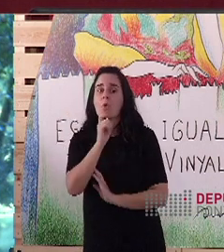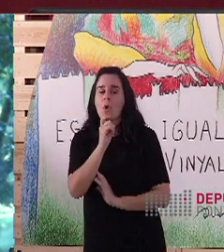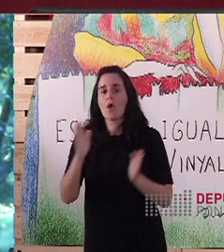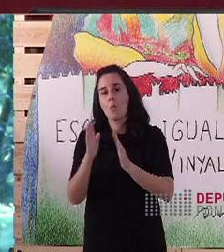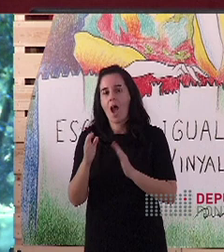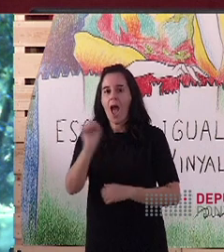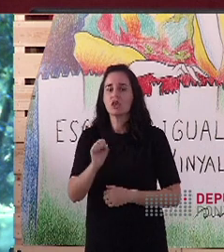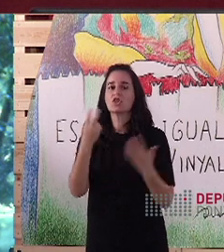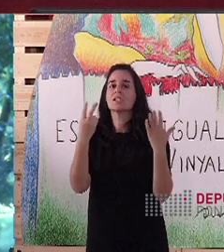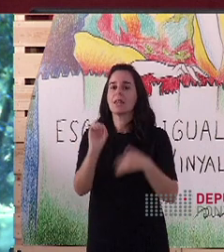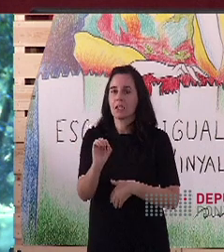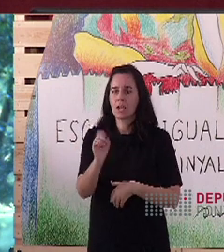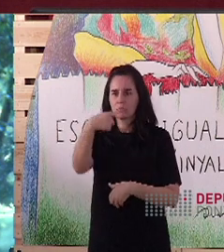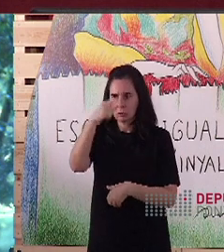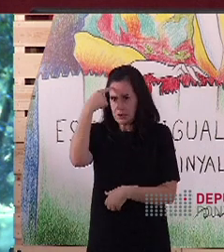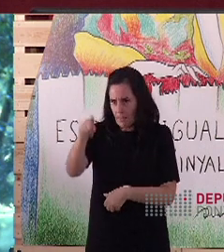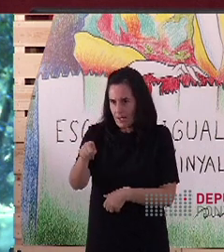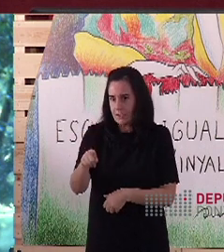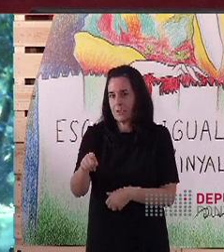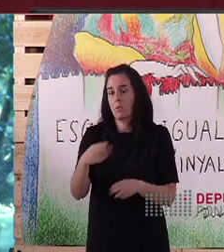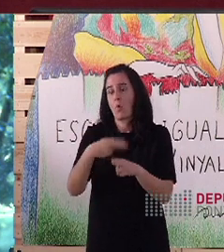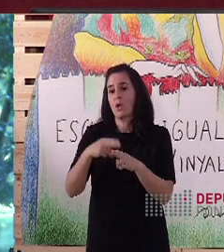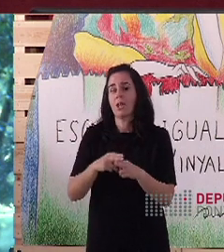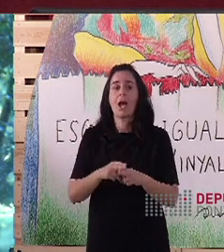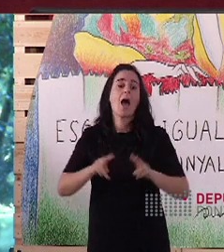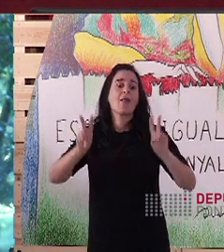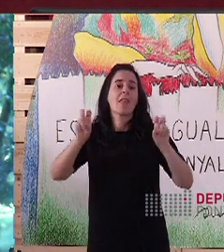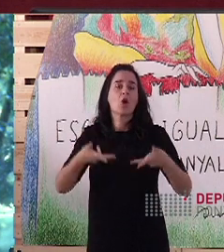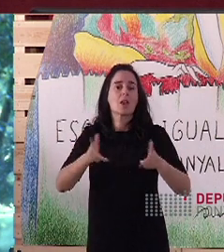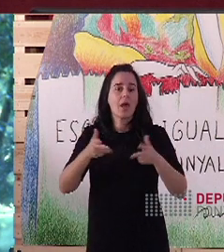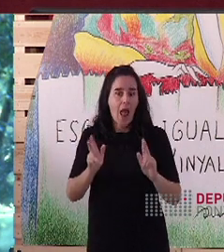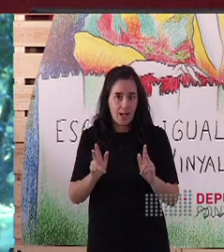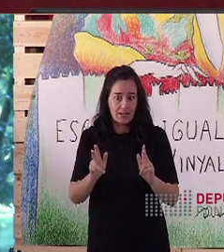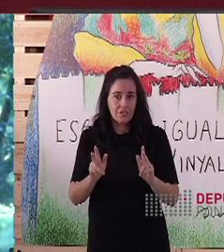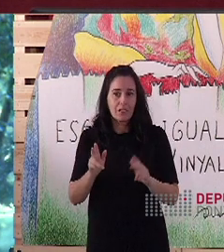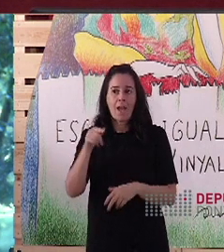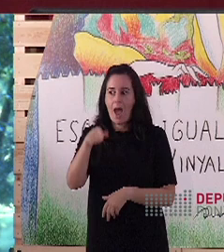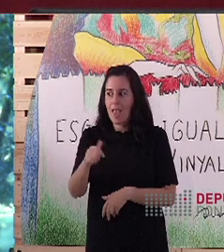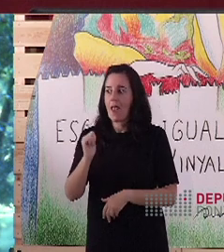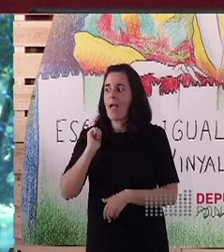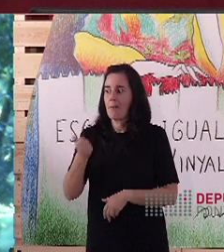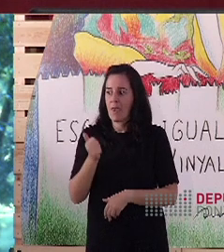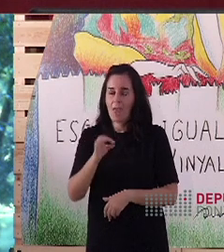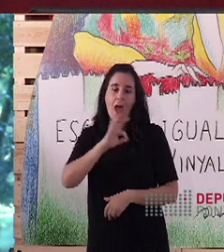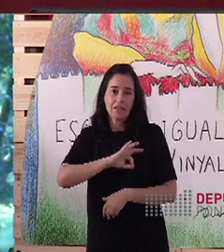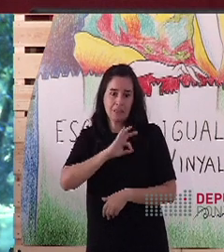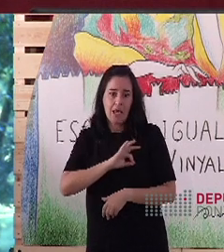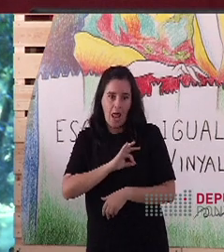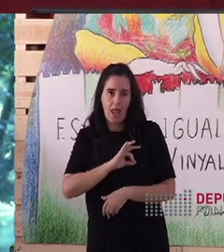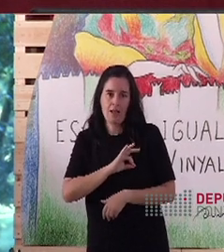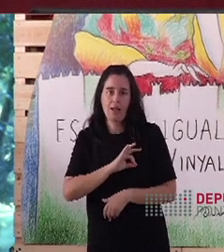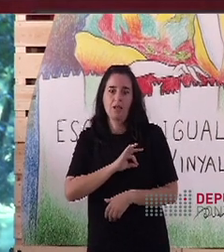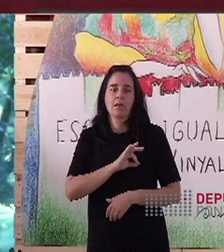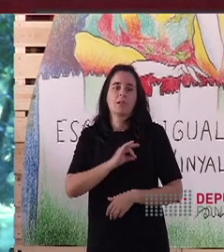políticas económicas neoliberales tuvo lugar en el Chile de Pinochet. Ese fue el verdadero y primer laboratorio de esto que